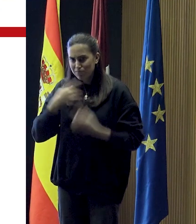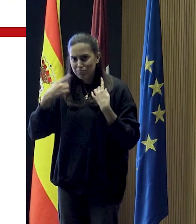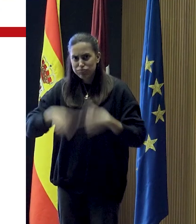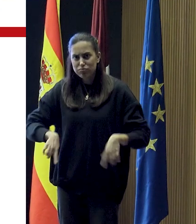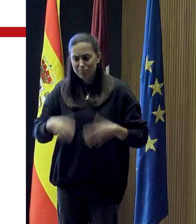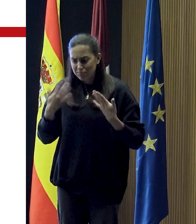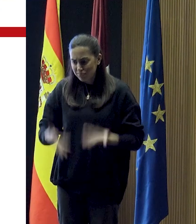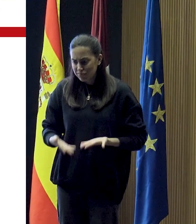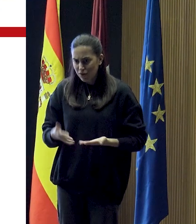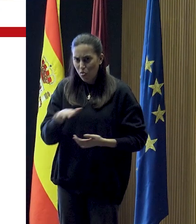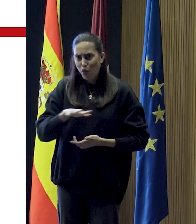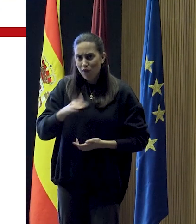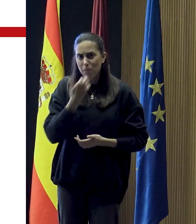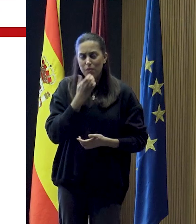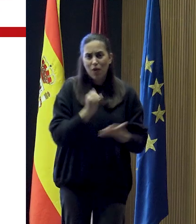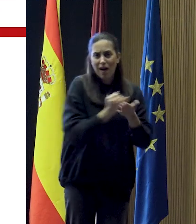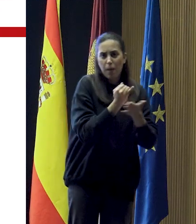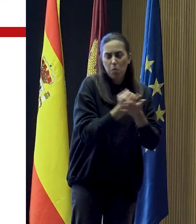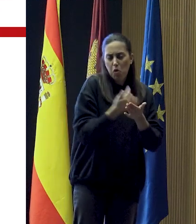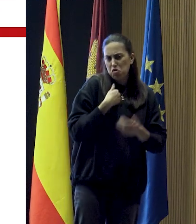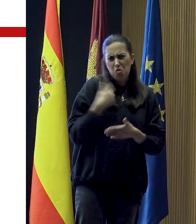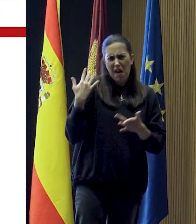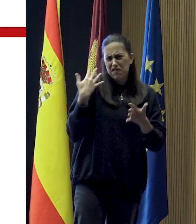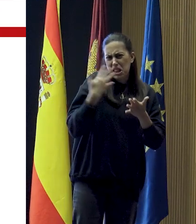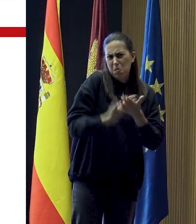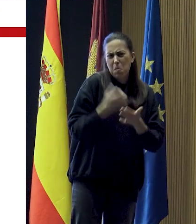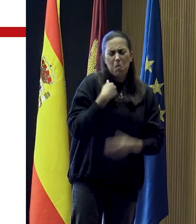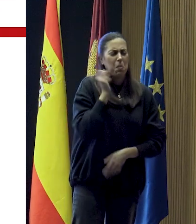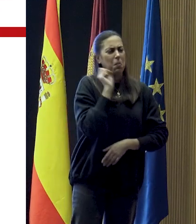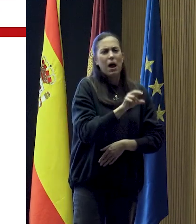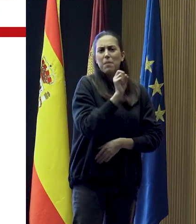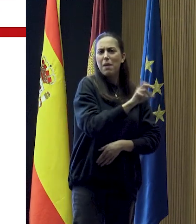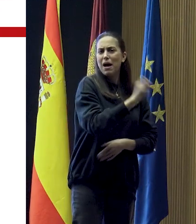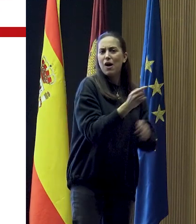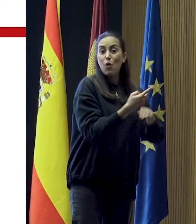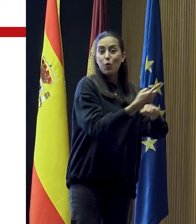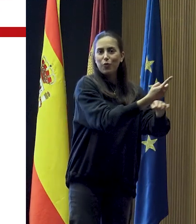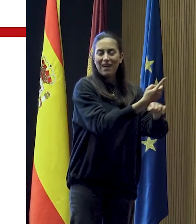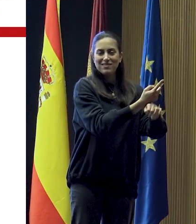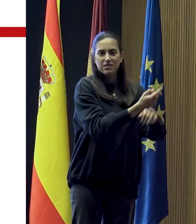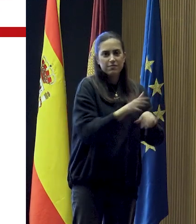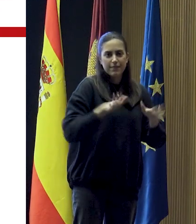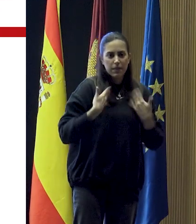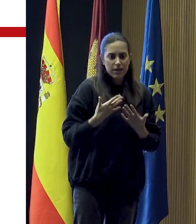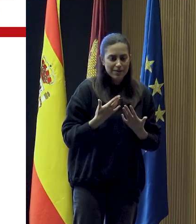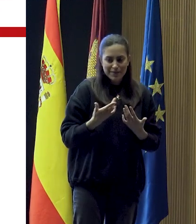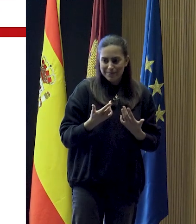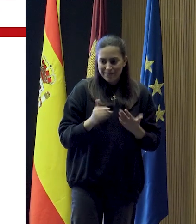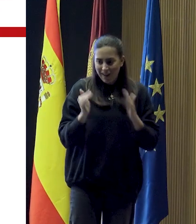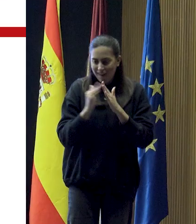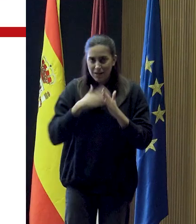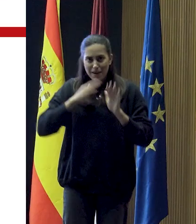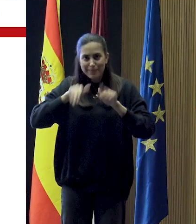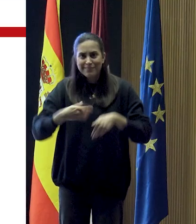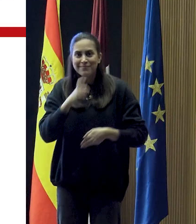es algo que también, o al campo, y personas que les gusta pasear por el campo y hacen rutas y de repente pues no saben volver a casa porque